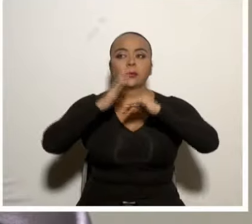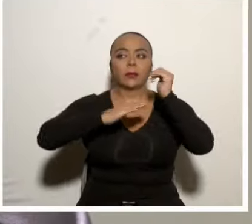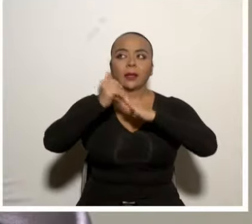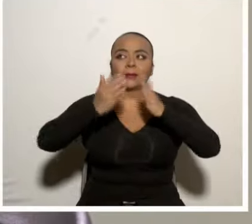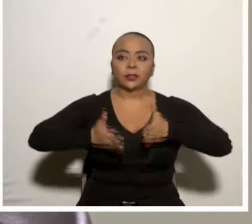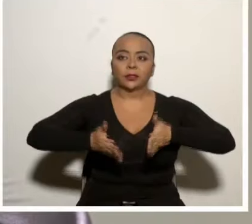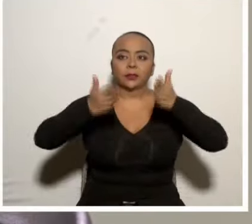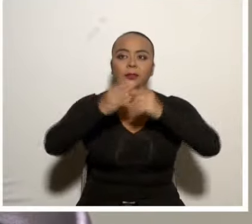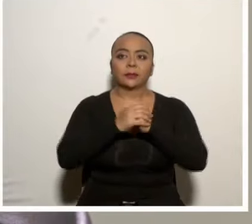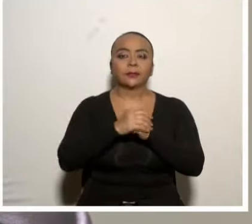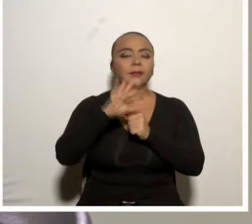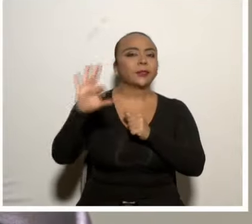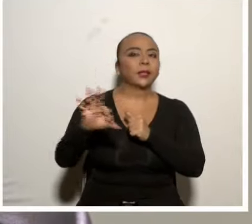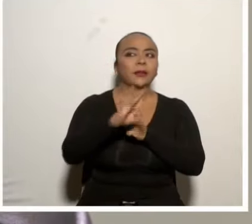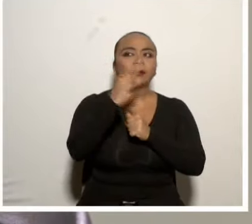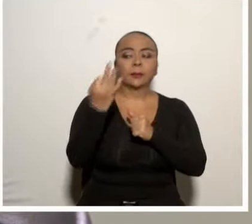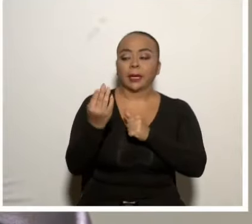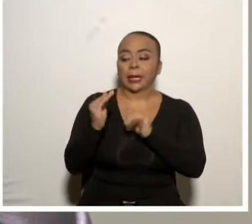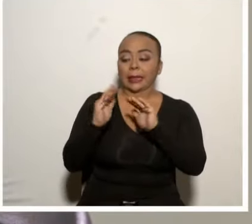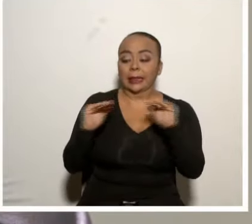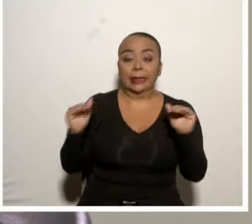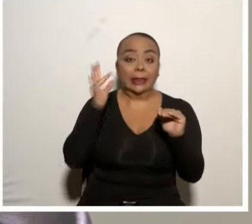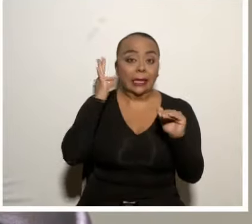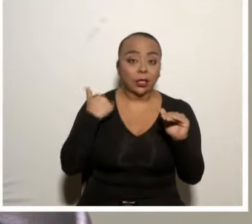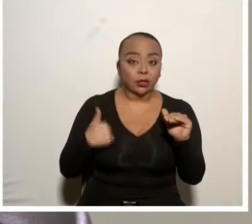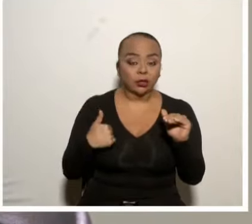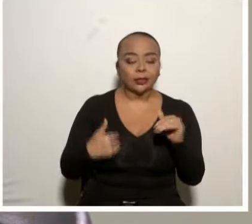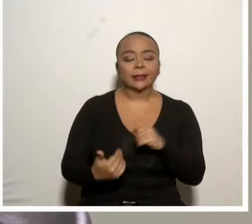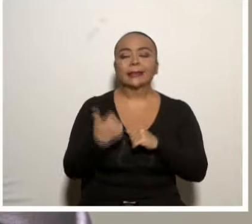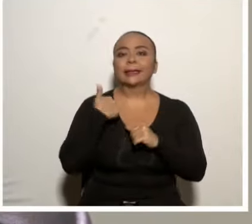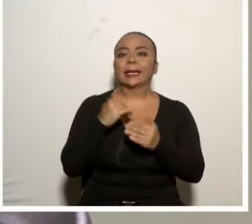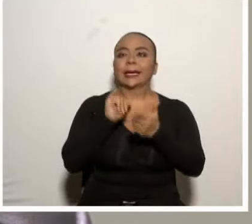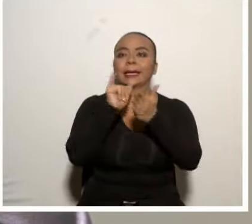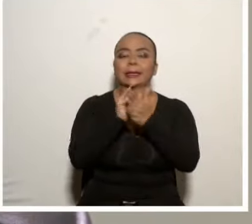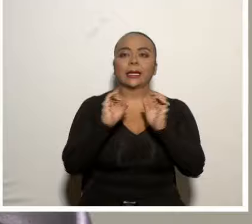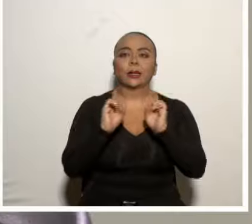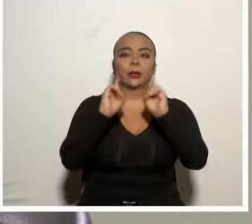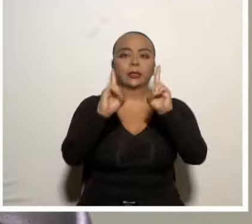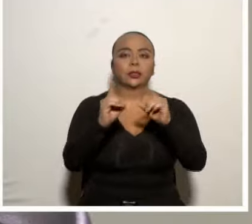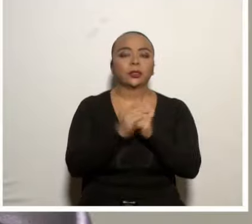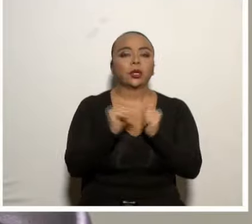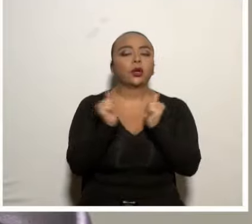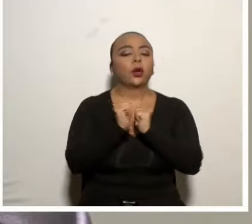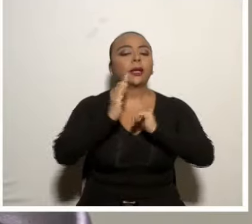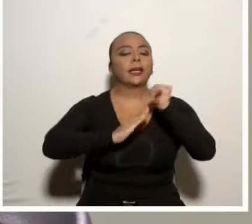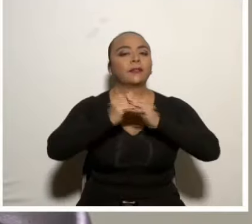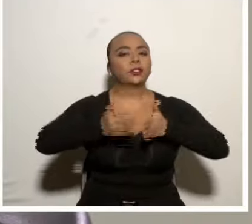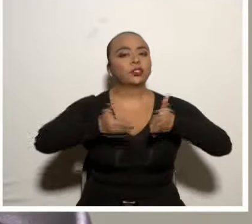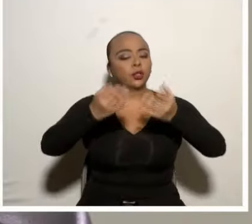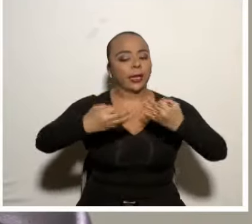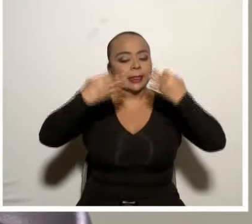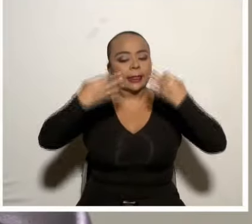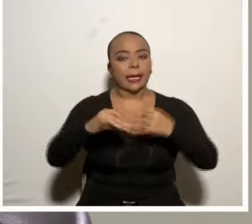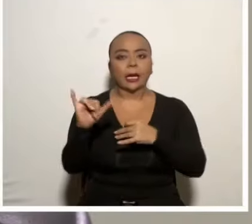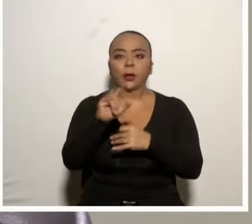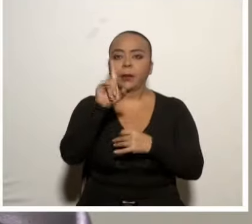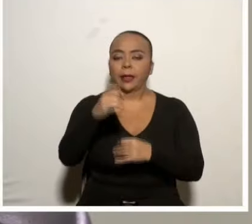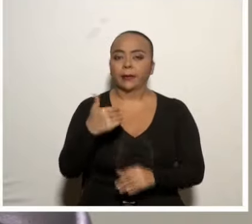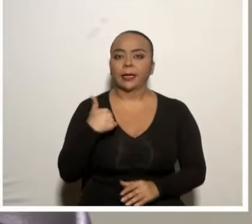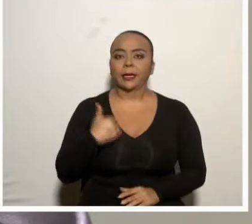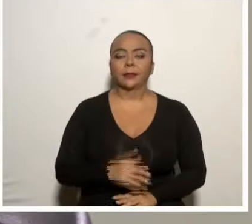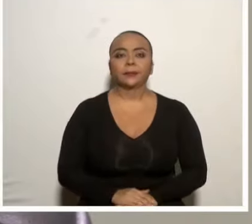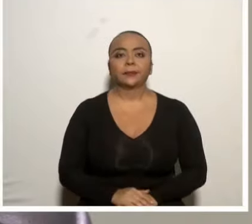infraestructura de una manera que los niños y las niñas tengan esa educación con una infraestructura digna como la merecen